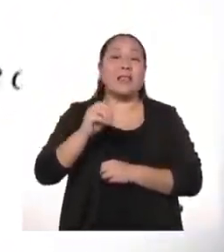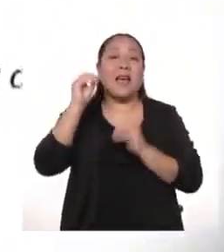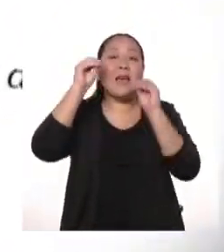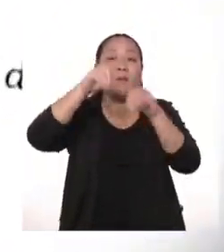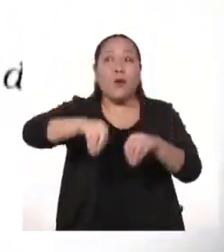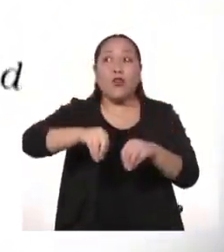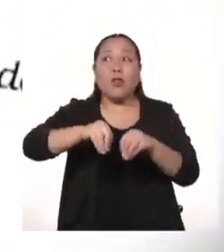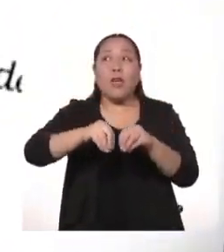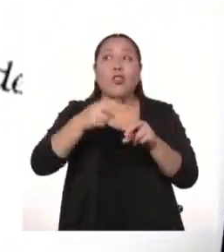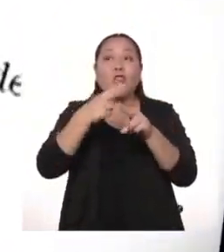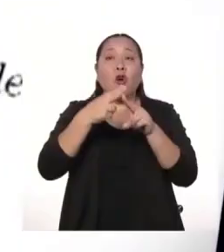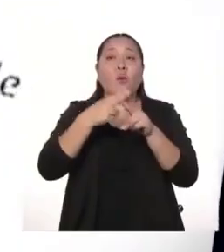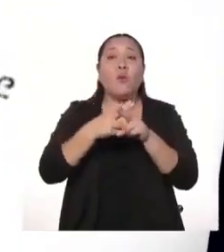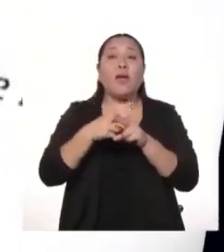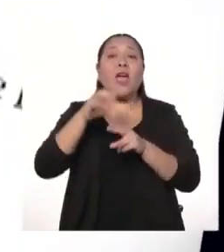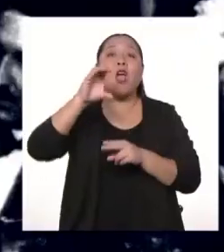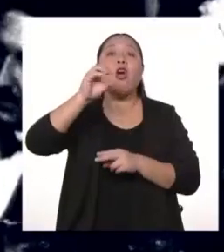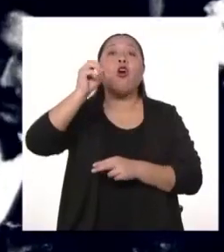de Lemos.